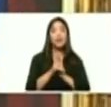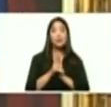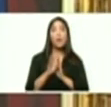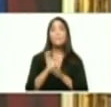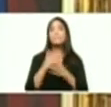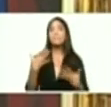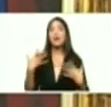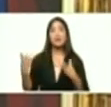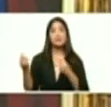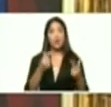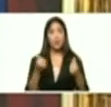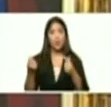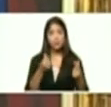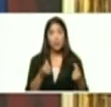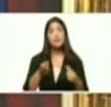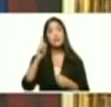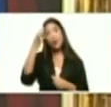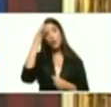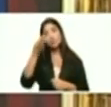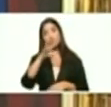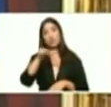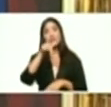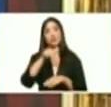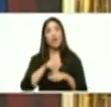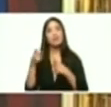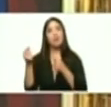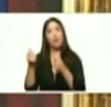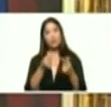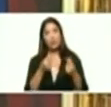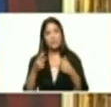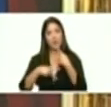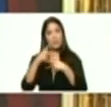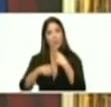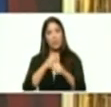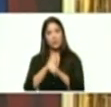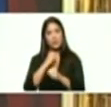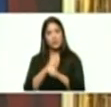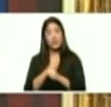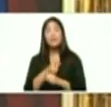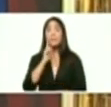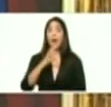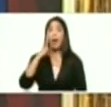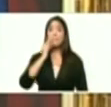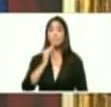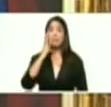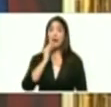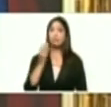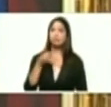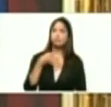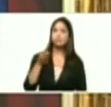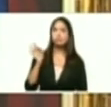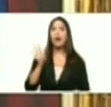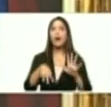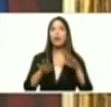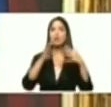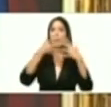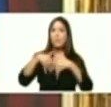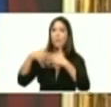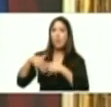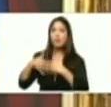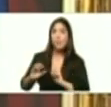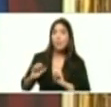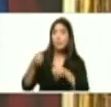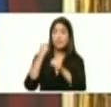económica, de la mano del Consejo Nacional de Economía Productiva, y con la experiencia exitosa, de los 14 motores que hemos